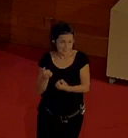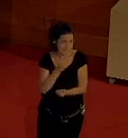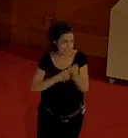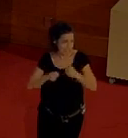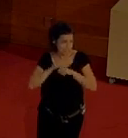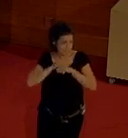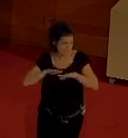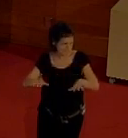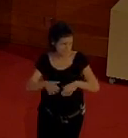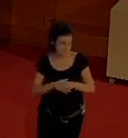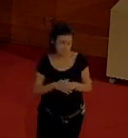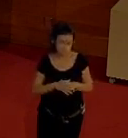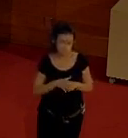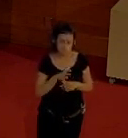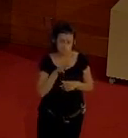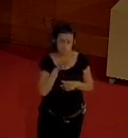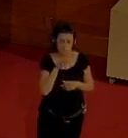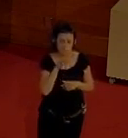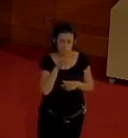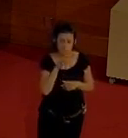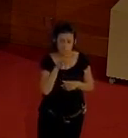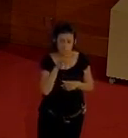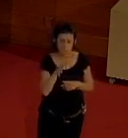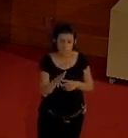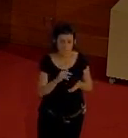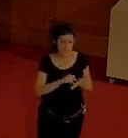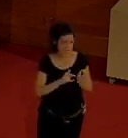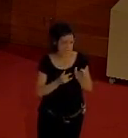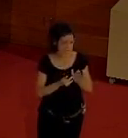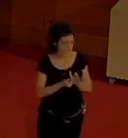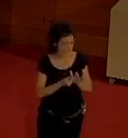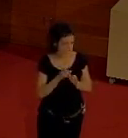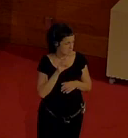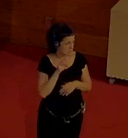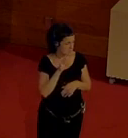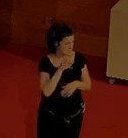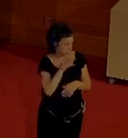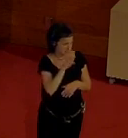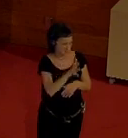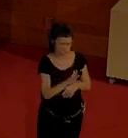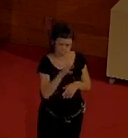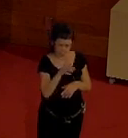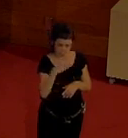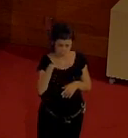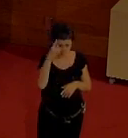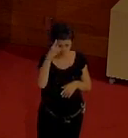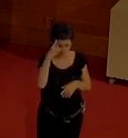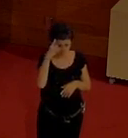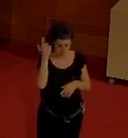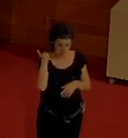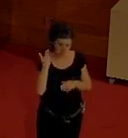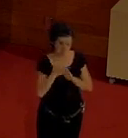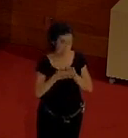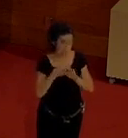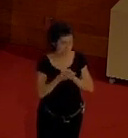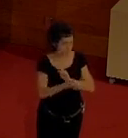planing una parte importante la querían basar que ya lo estaban haciendo como tú has dicho sacando cientos de millones de personas de la de la pobreza